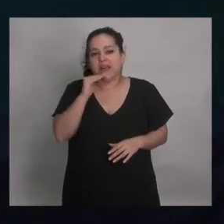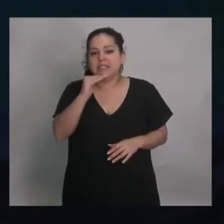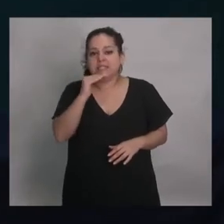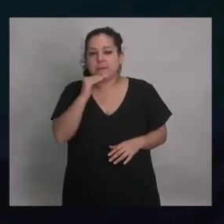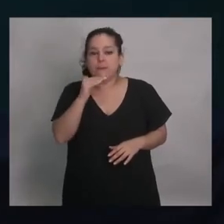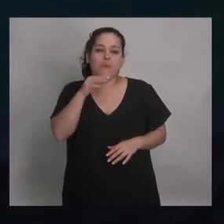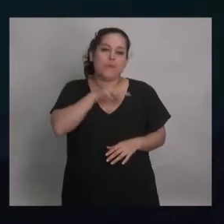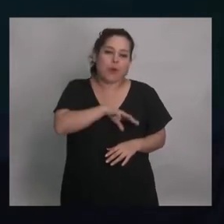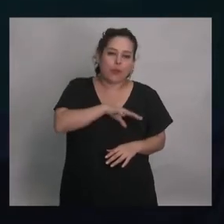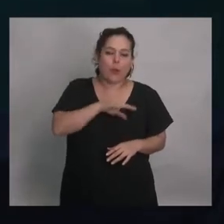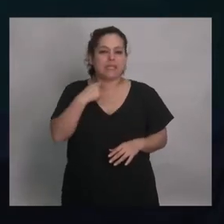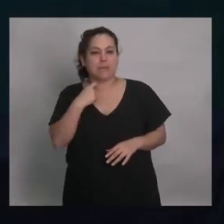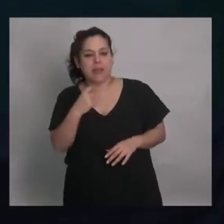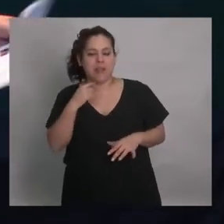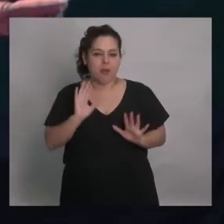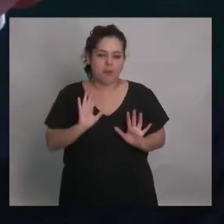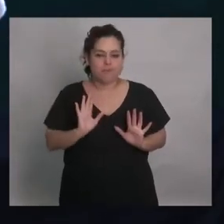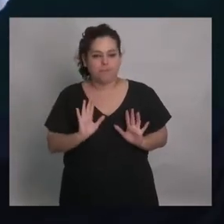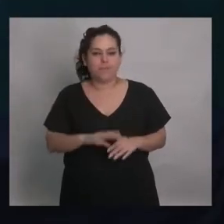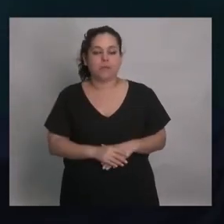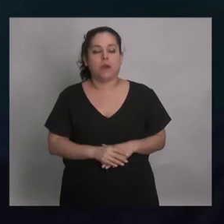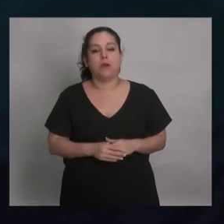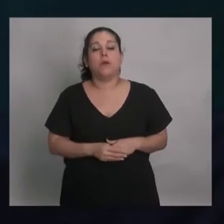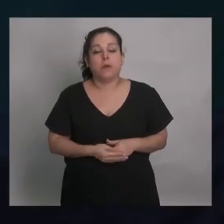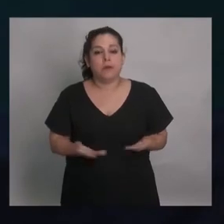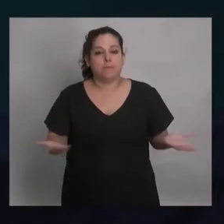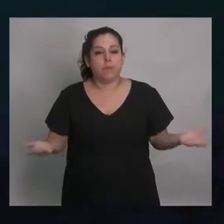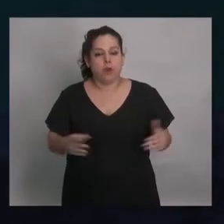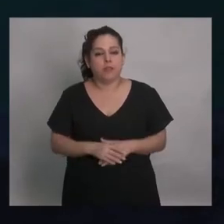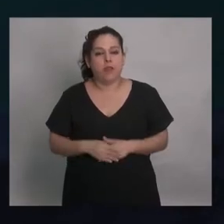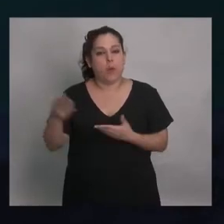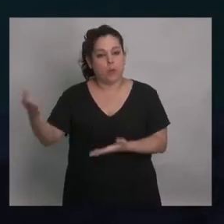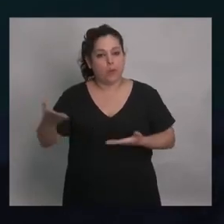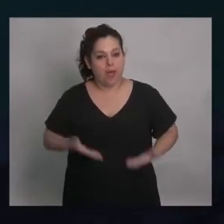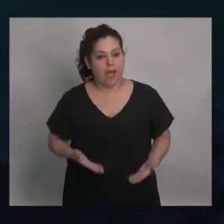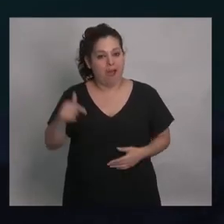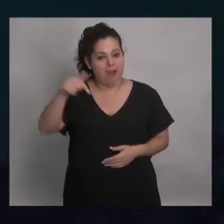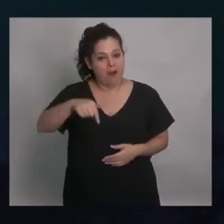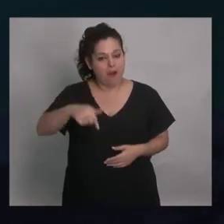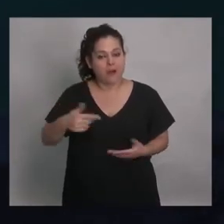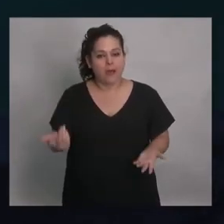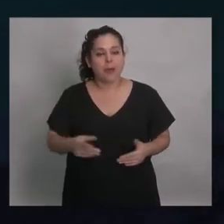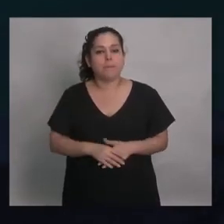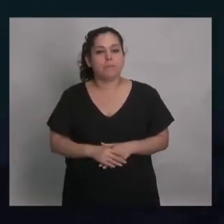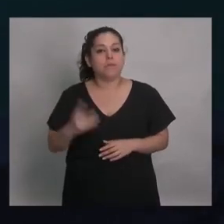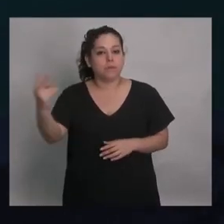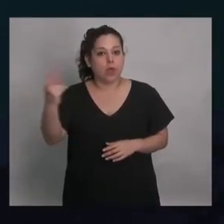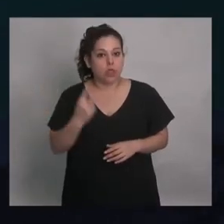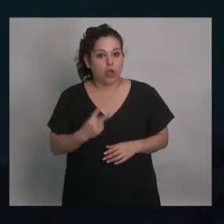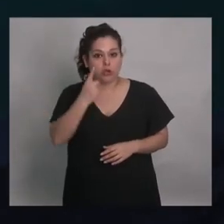claro y por esto vamos a llamar hago ahora dos hombres mucho